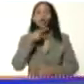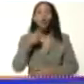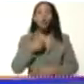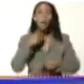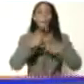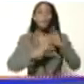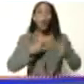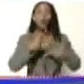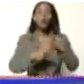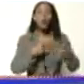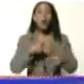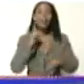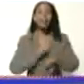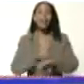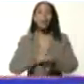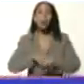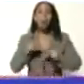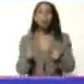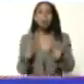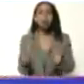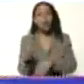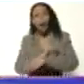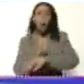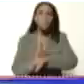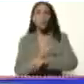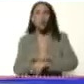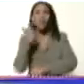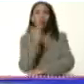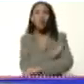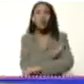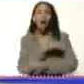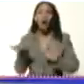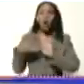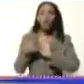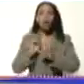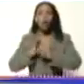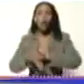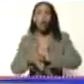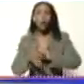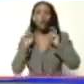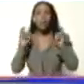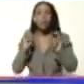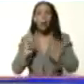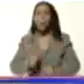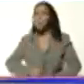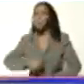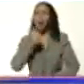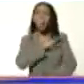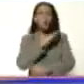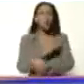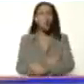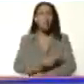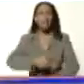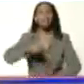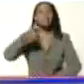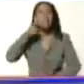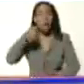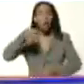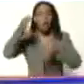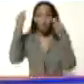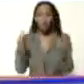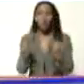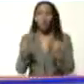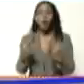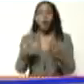produjo en tiempo récord la vacuna contra el coronavirus más poderosa y más segura del mundo la Sputnik V